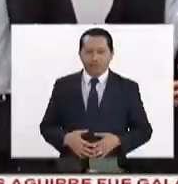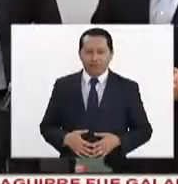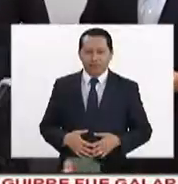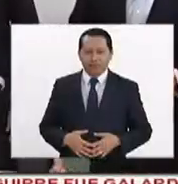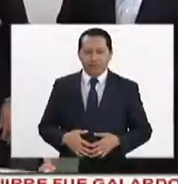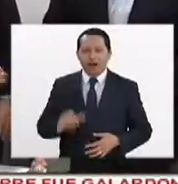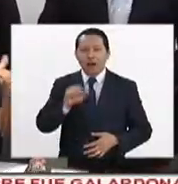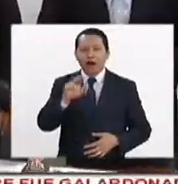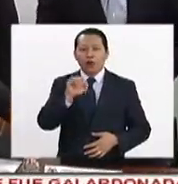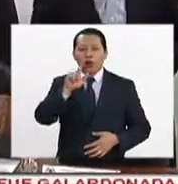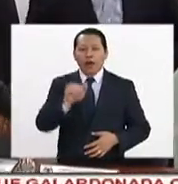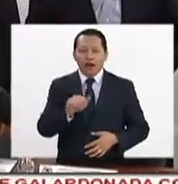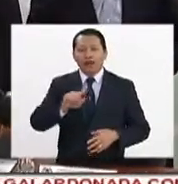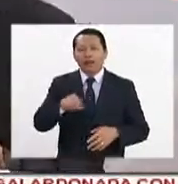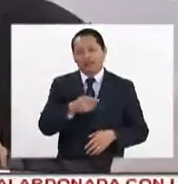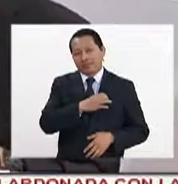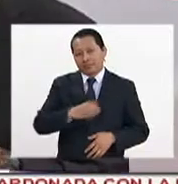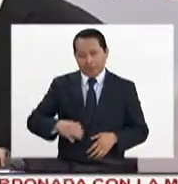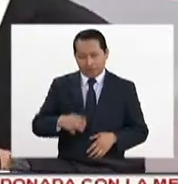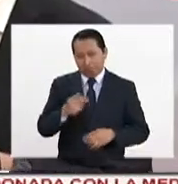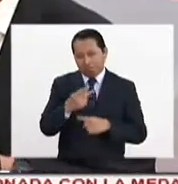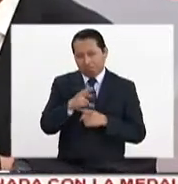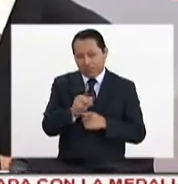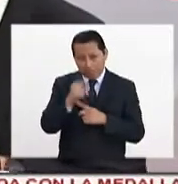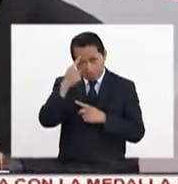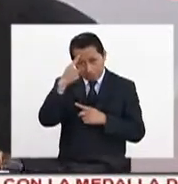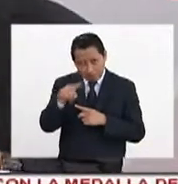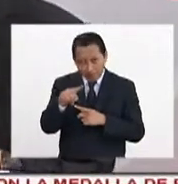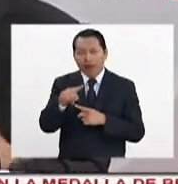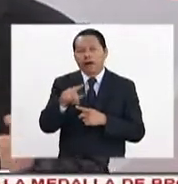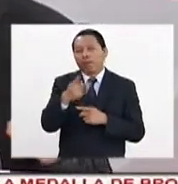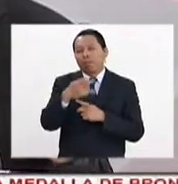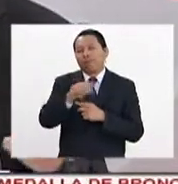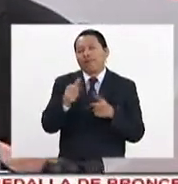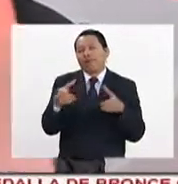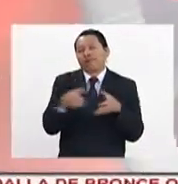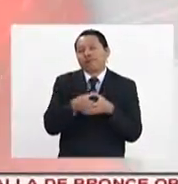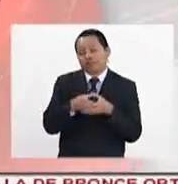Arriola se registró como precandidato del PRI al gobierno de la Ciudad de México.